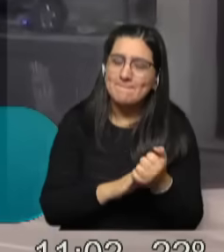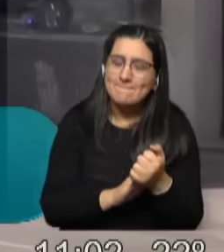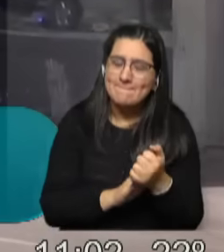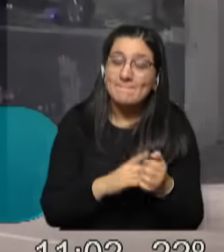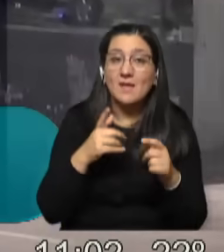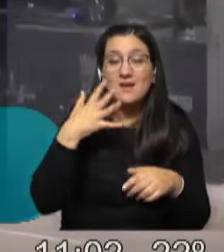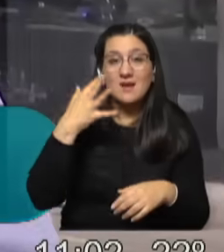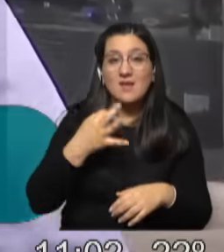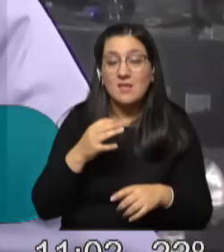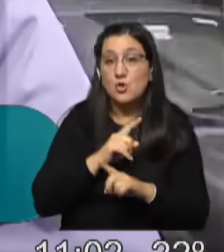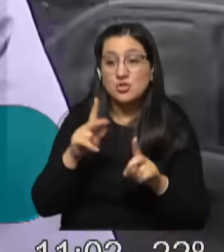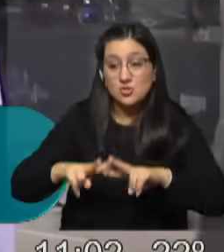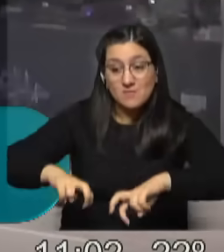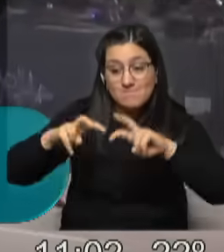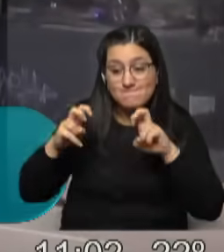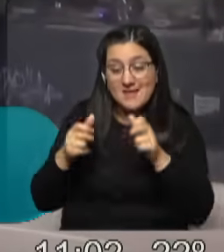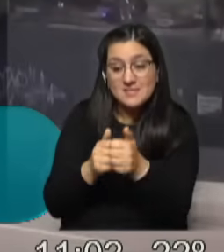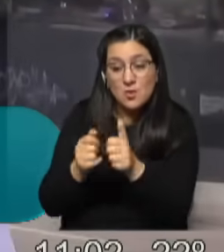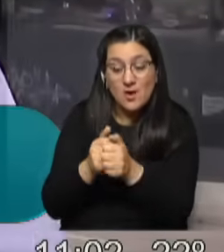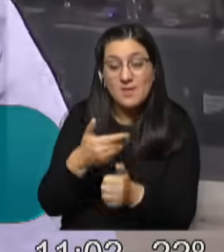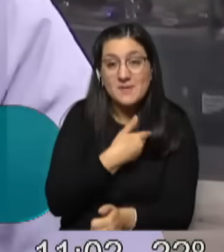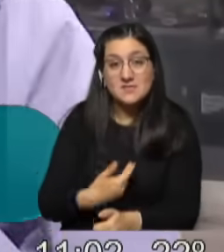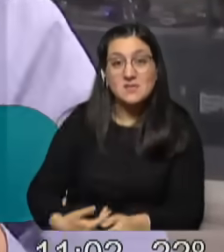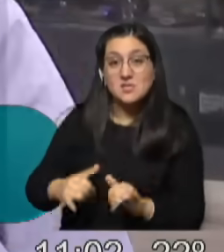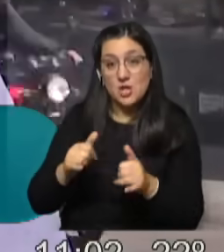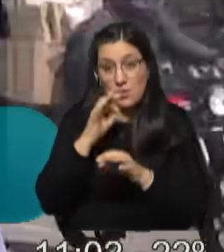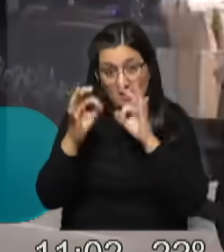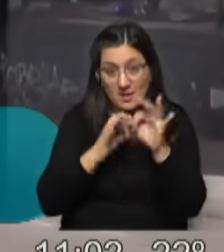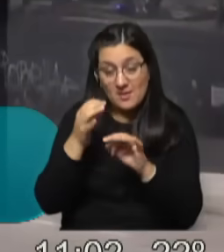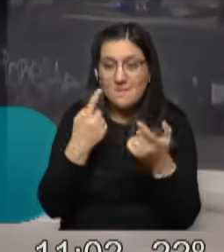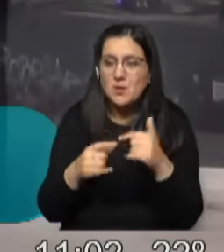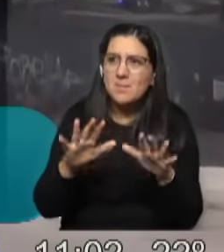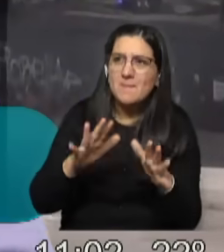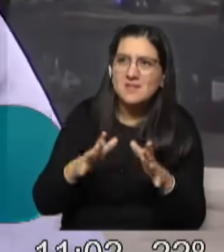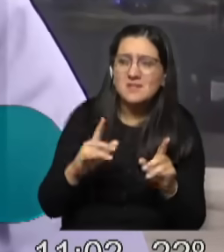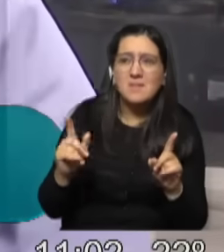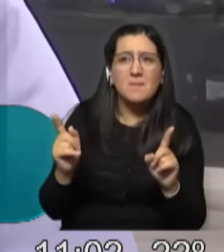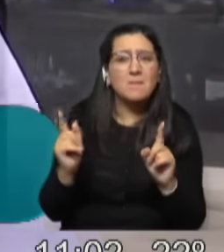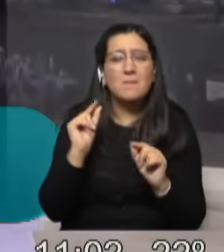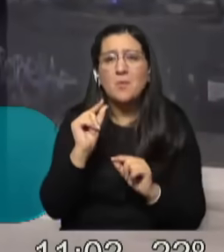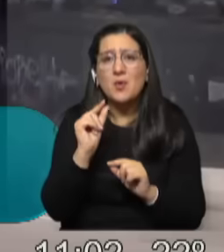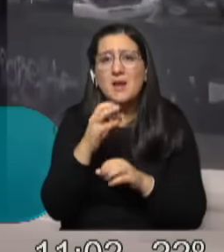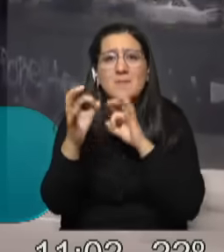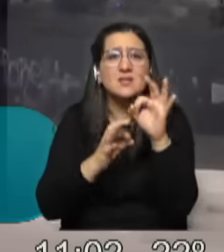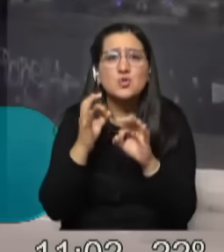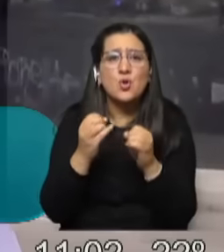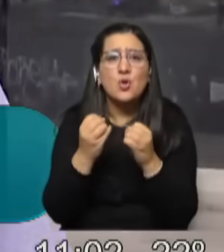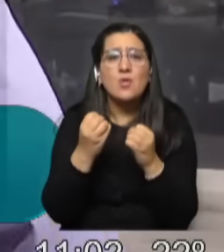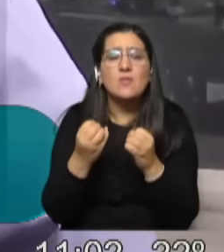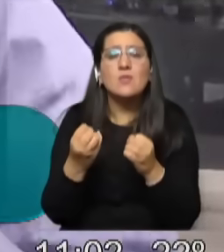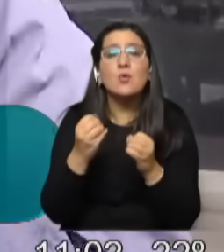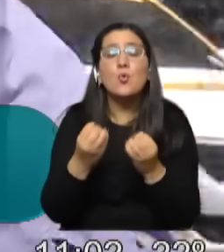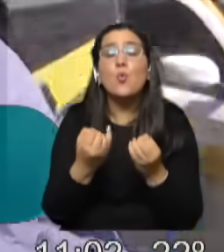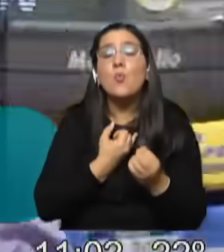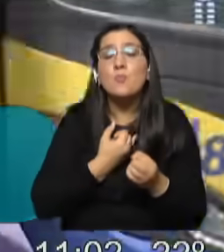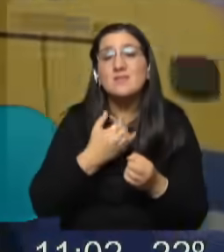En realidad no se realizó el peritaje del celular del presidente, cosa que vos ya lo explicaste, pero bueno, me parece que queda corta la explicación acerca de, bueno, en qué momento, cómo te vas enterando vos las